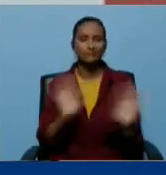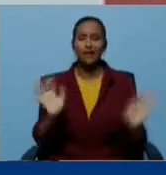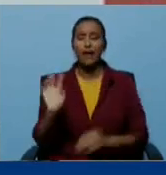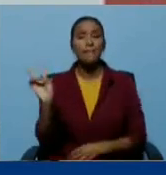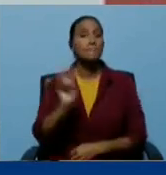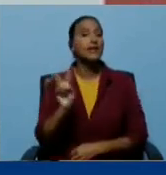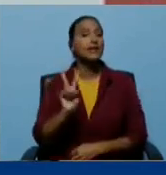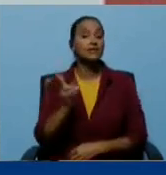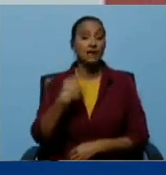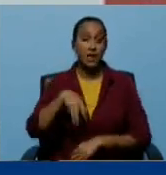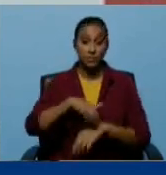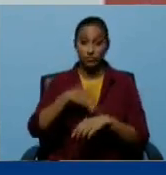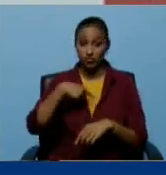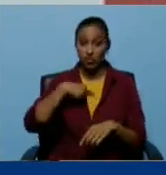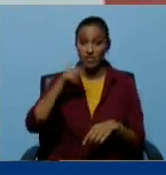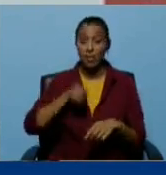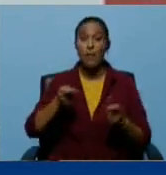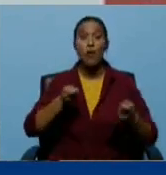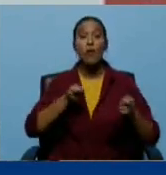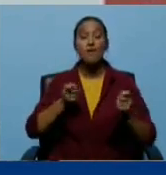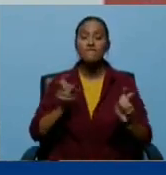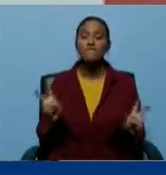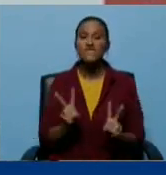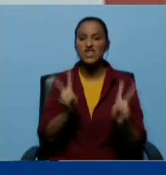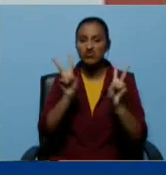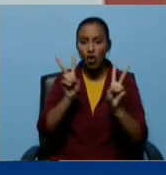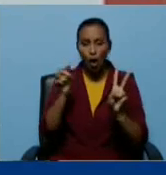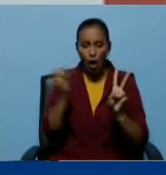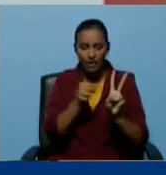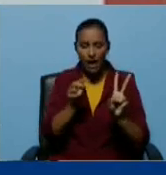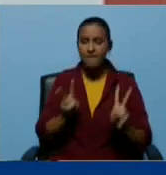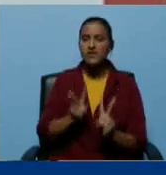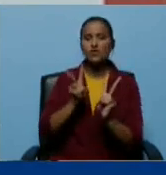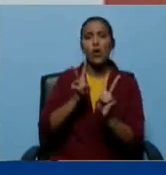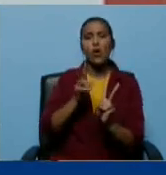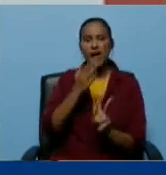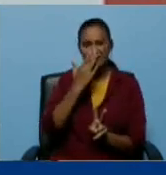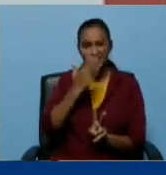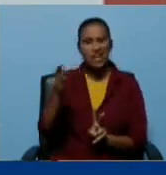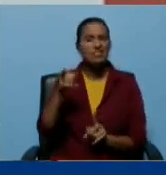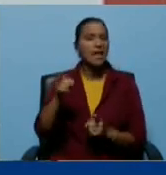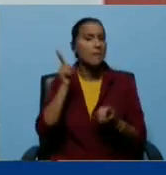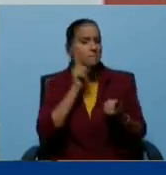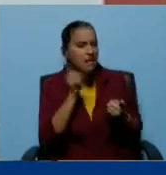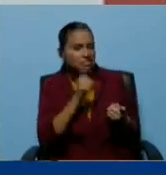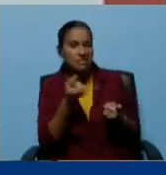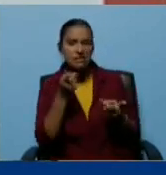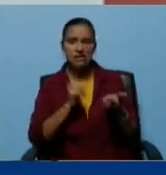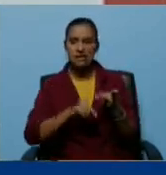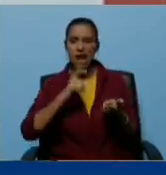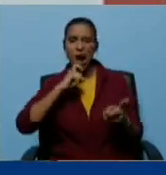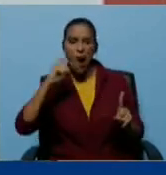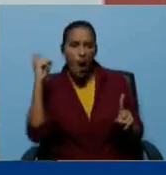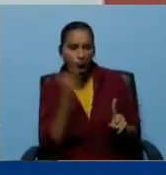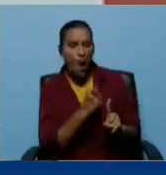victoria frente al odio, frente a la mentira, frente a la manipulación,